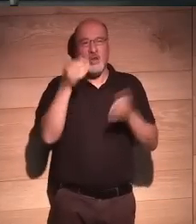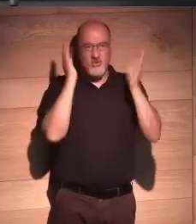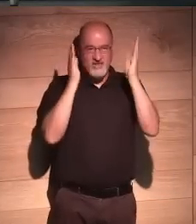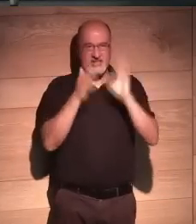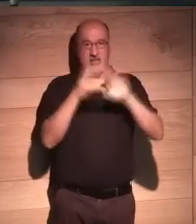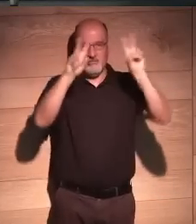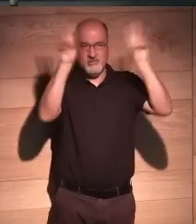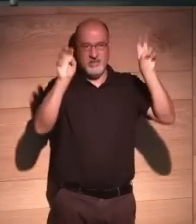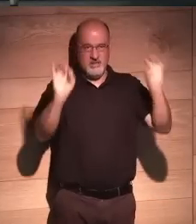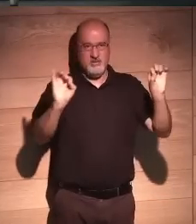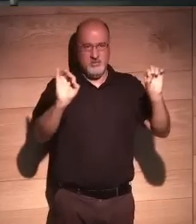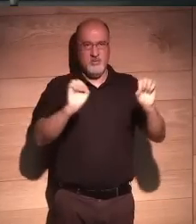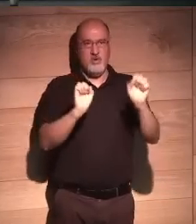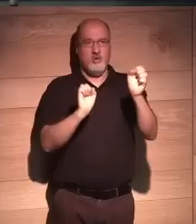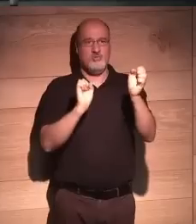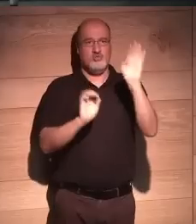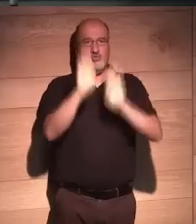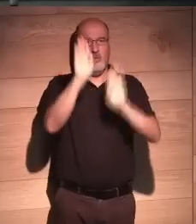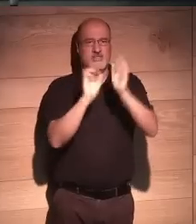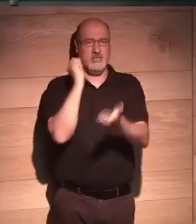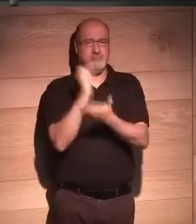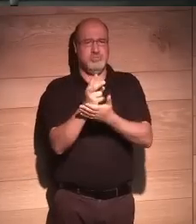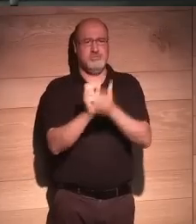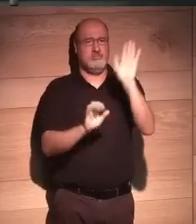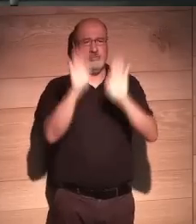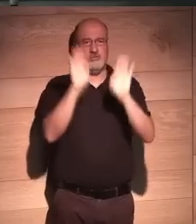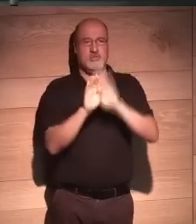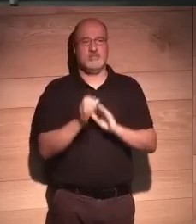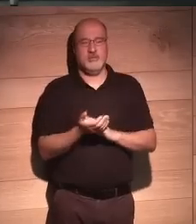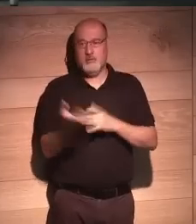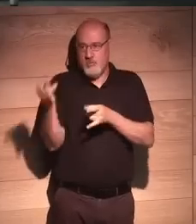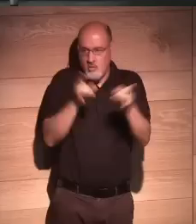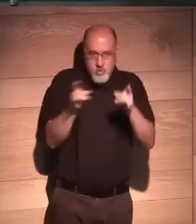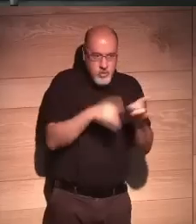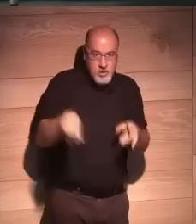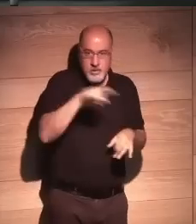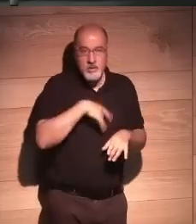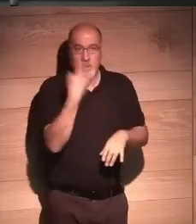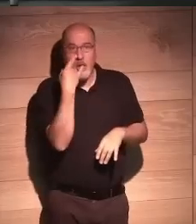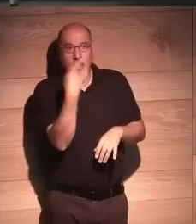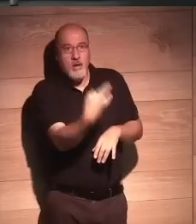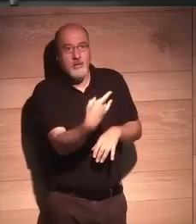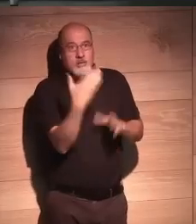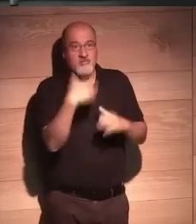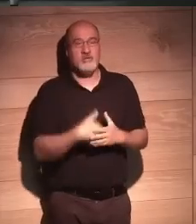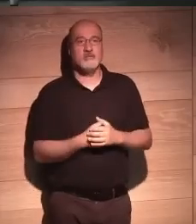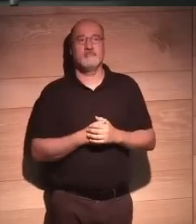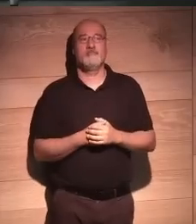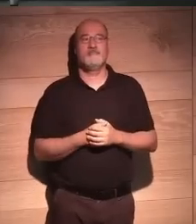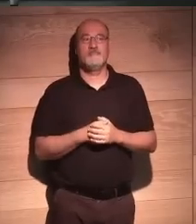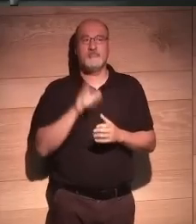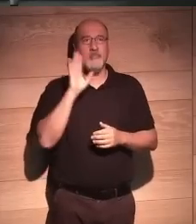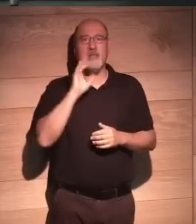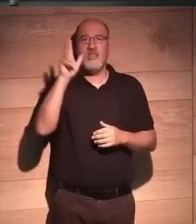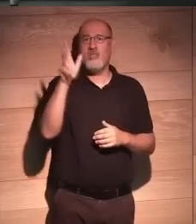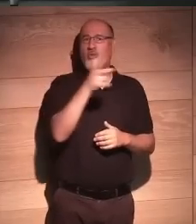bien montados, están tan bien hechos. Hombre, es que están hechos para que nadie pueda apartar la mirada. Esto también es muy importante. Esto es una ciencia. Pero es que me parece en realidad no son documentales,